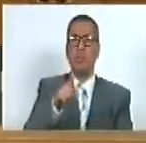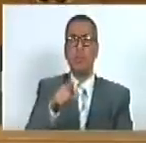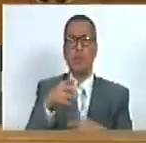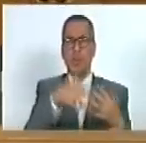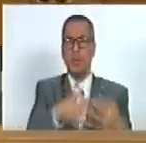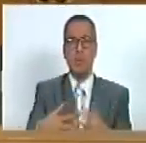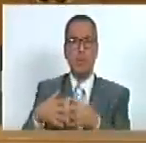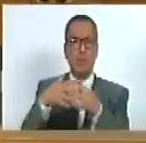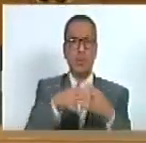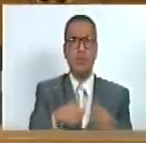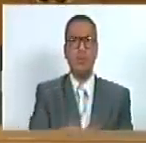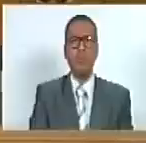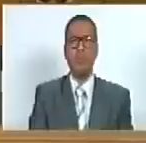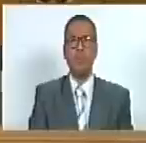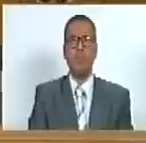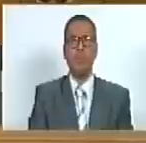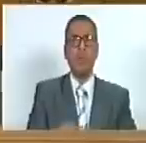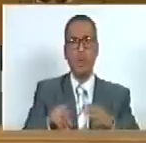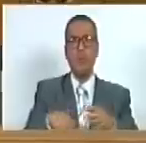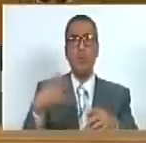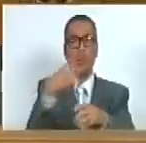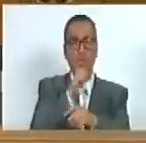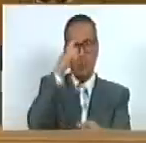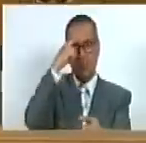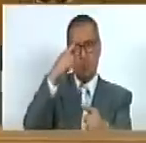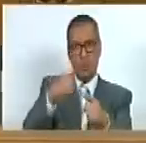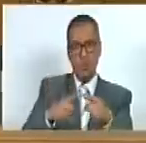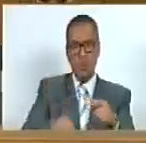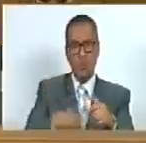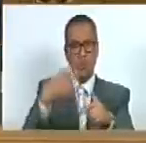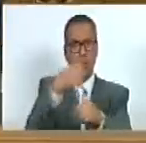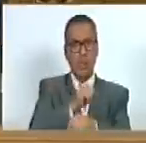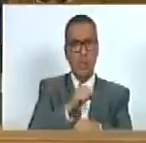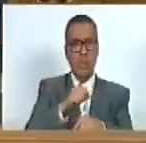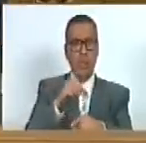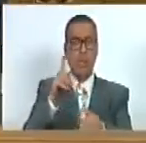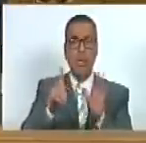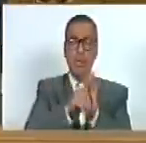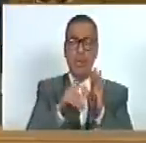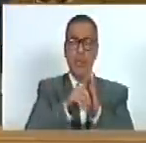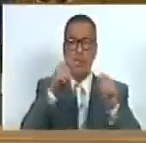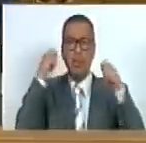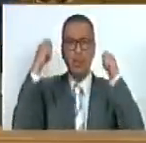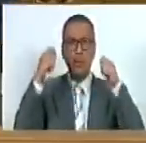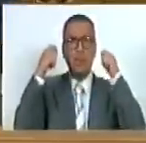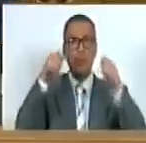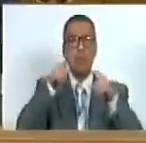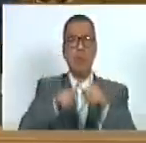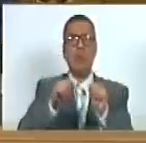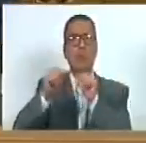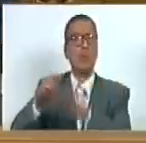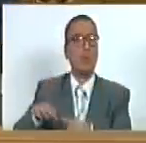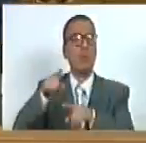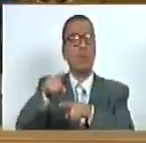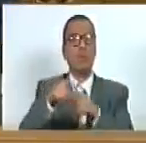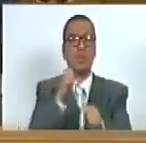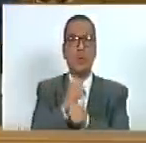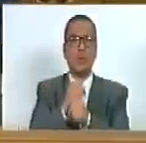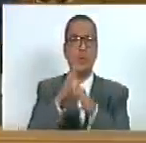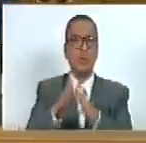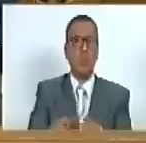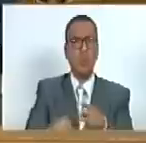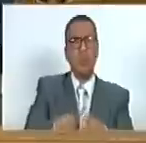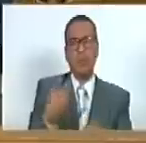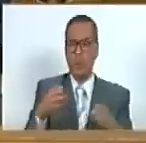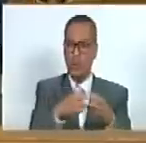imperio norteamericano, porque logramos el objetivo de conquistar el derecho a huelga, el derecho a sindicalizarnos, que se vieran a los trabajadores que se